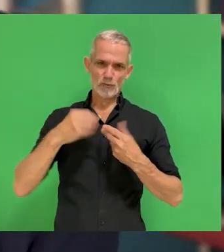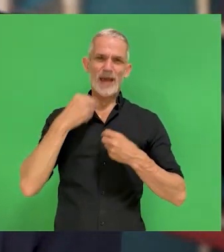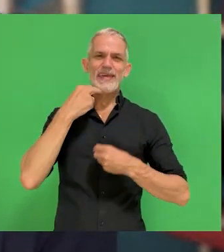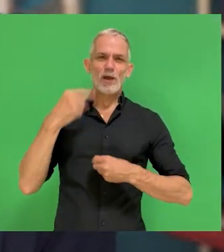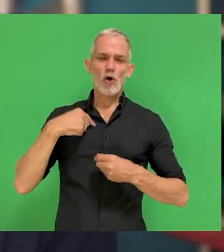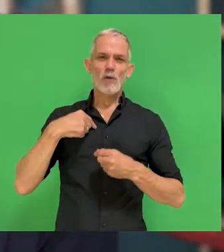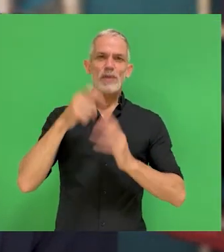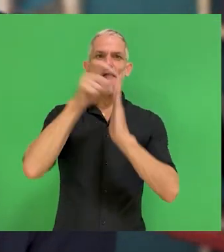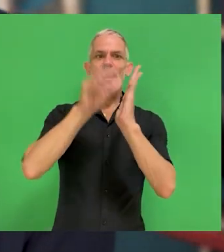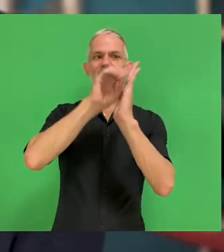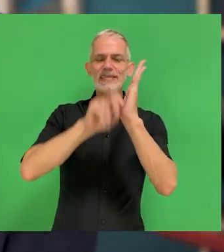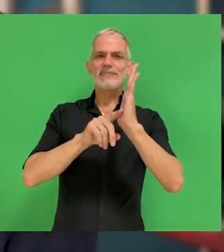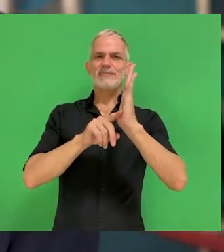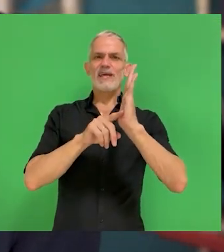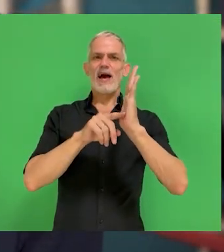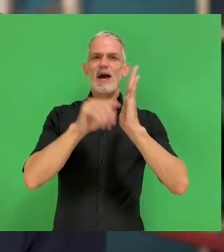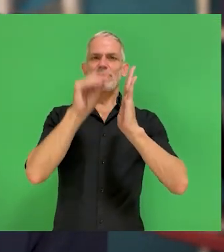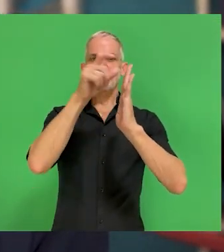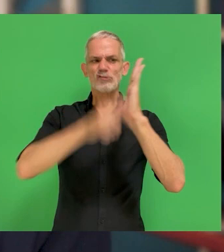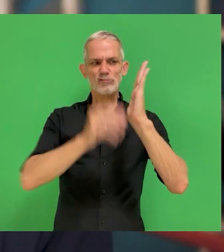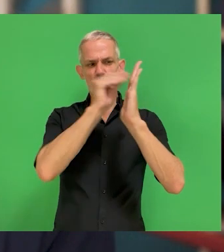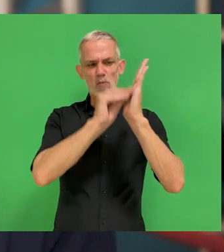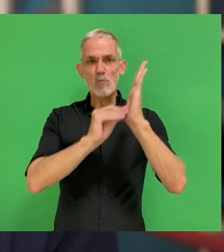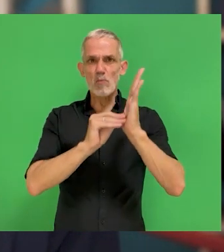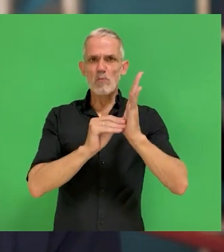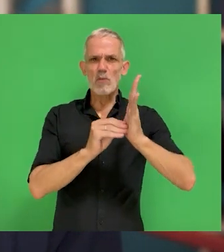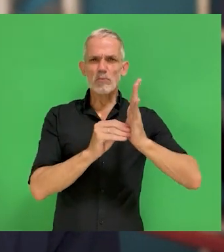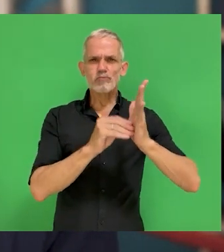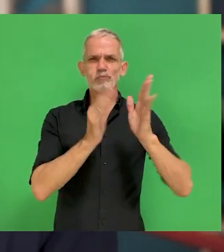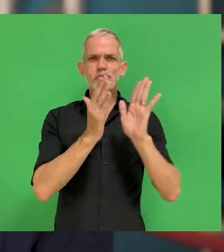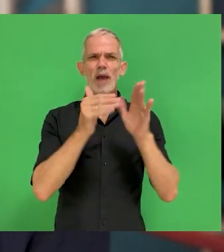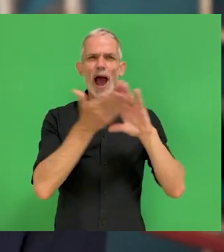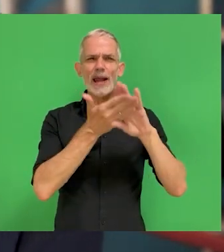famosas listas, los archivos, son como una